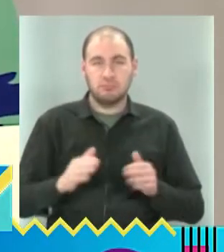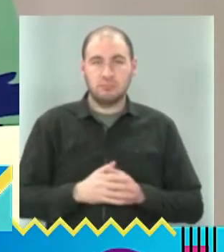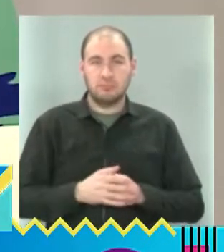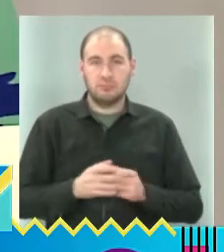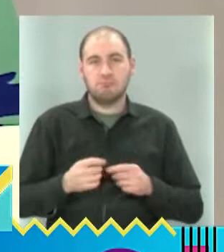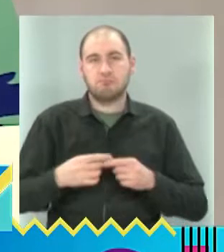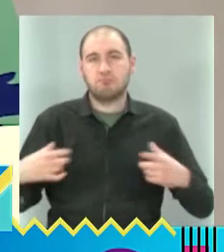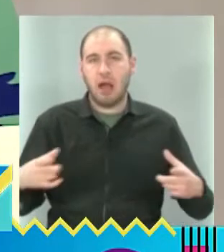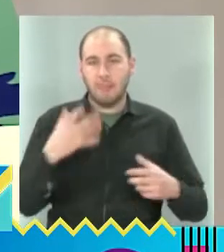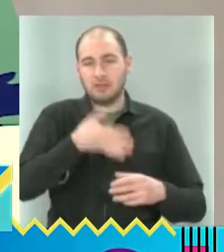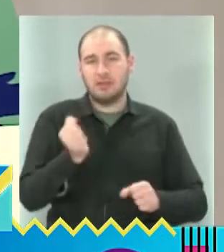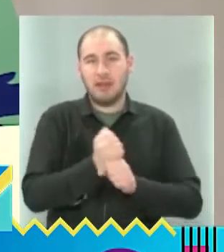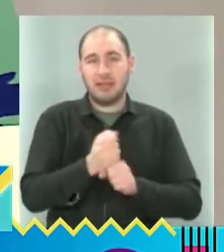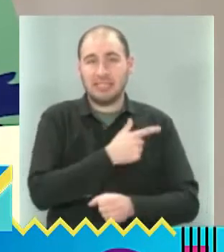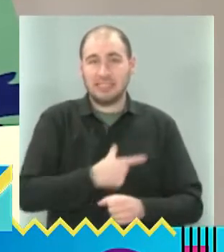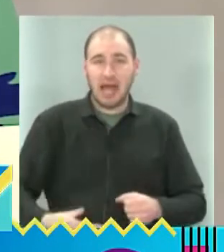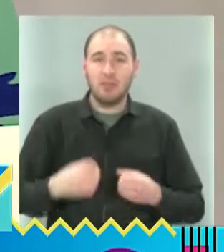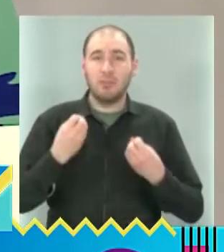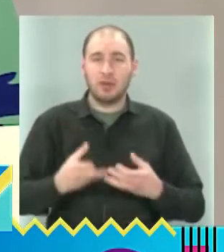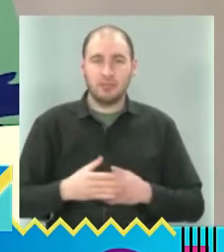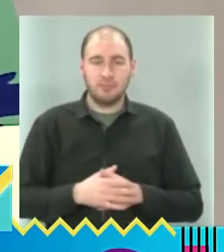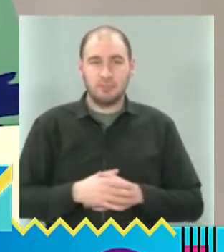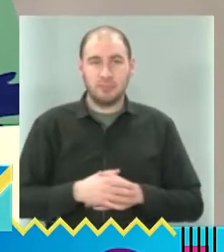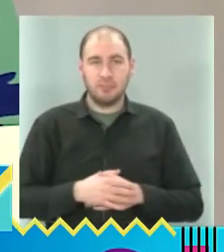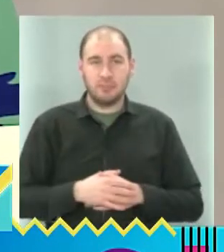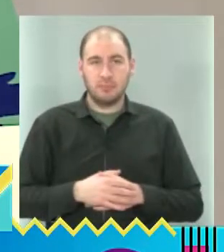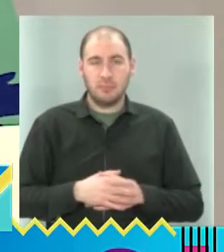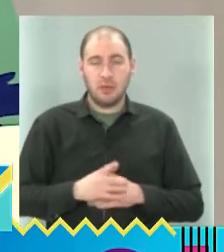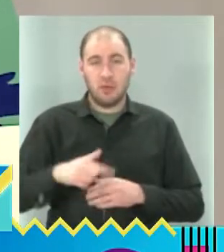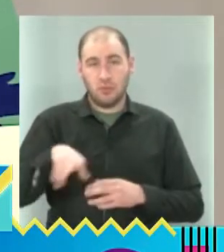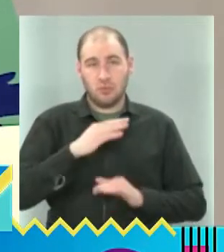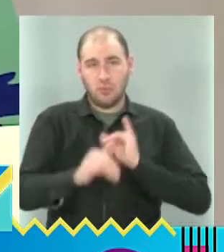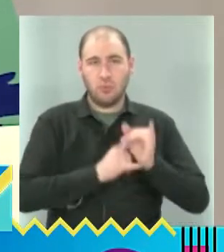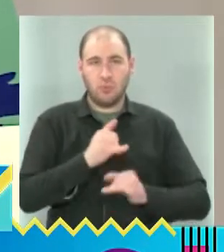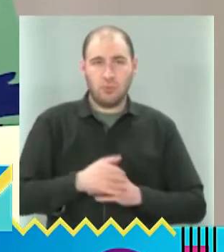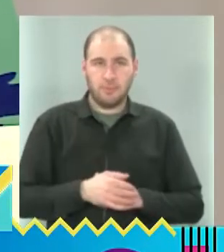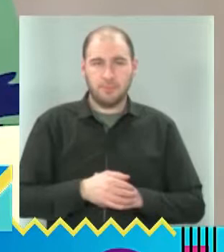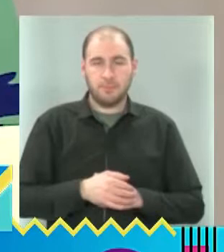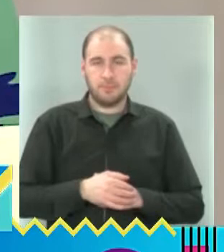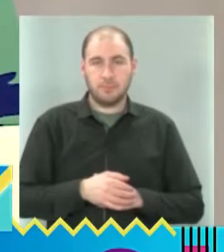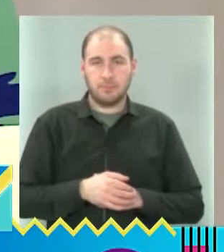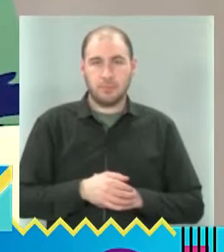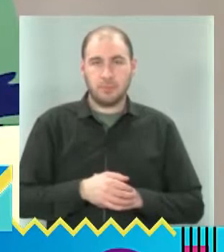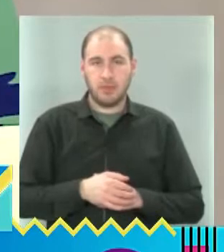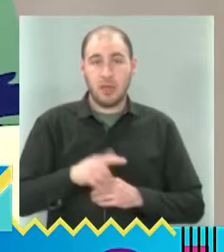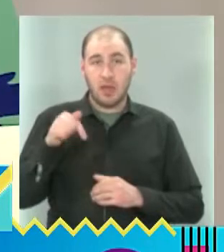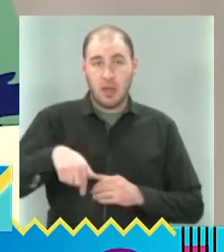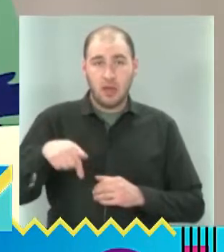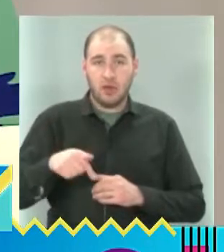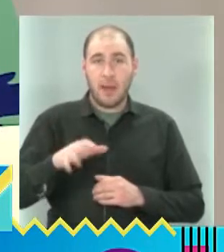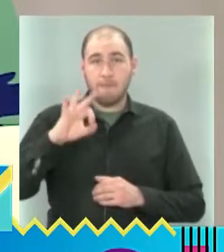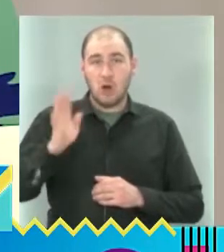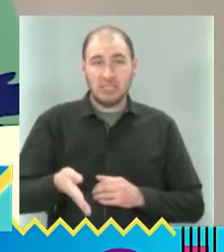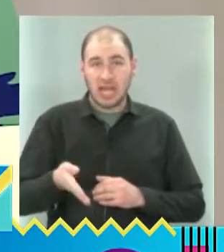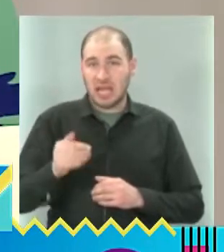la cantidad de trabajadores que tiene el Estado, porque tenemos que decir que no hay hoy un